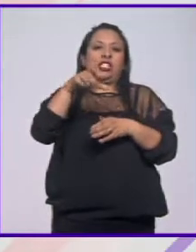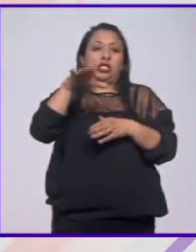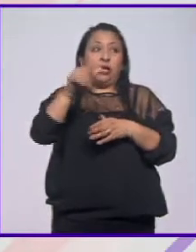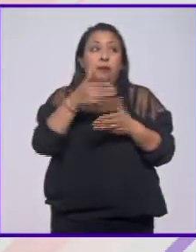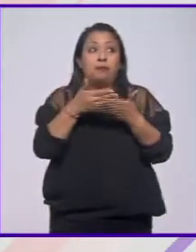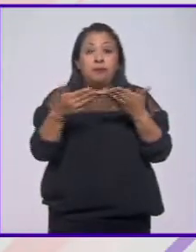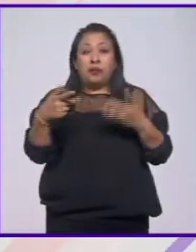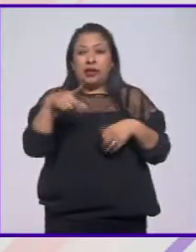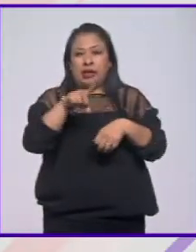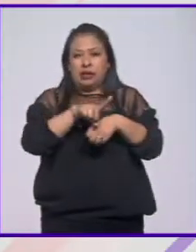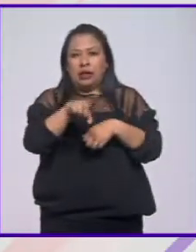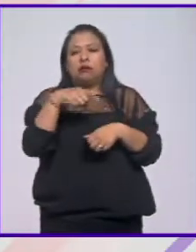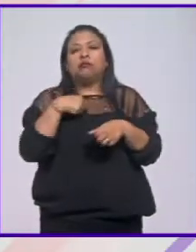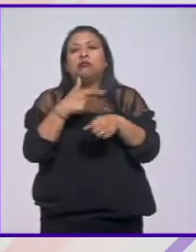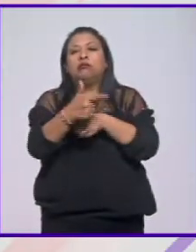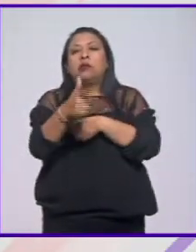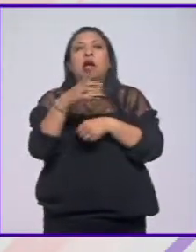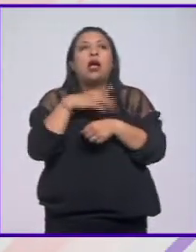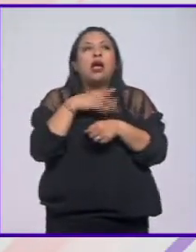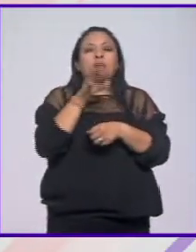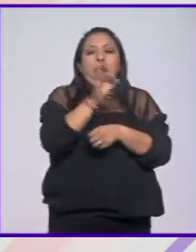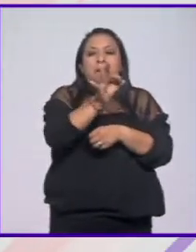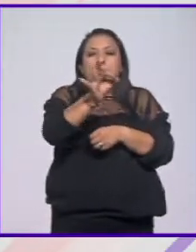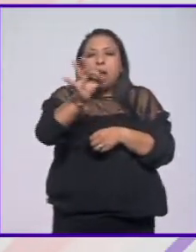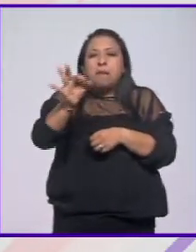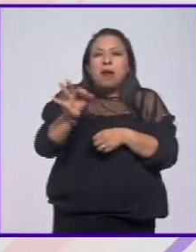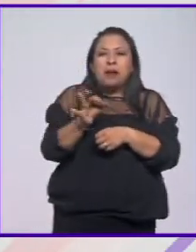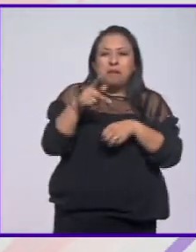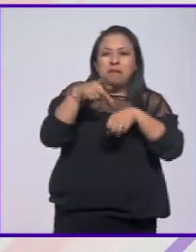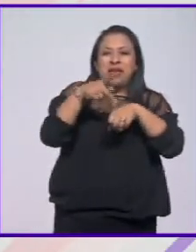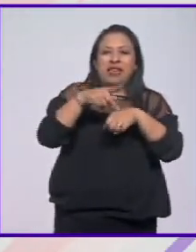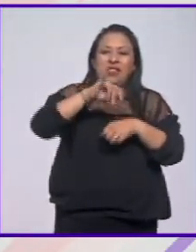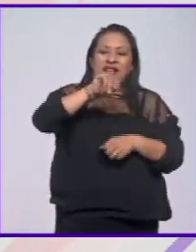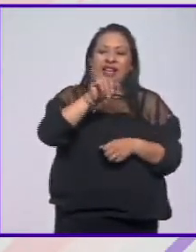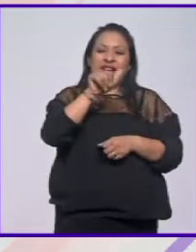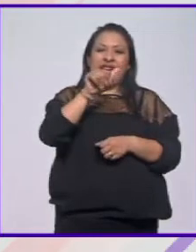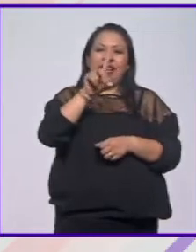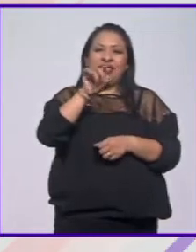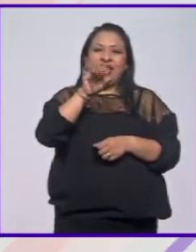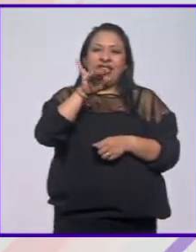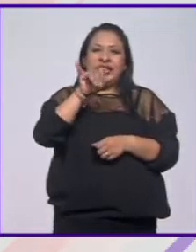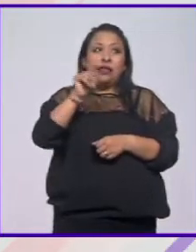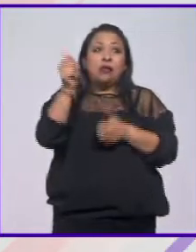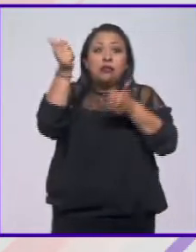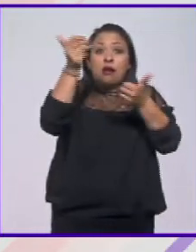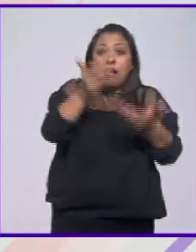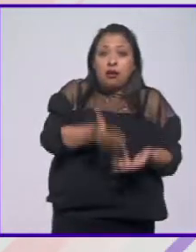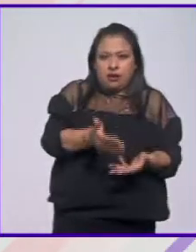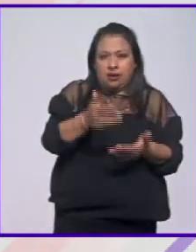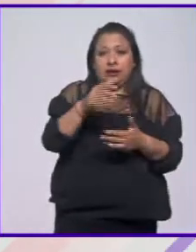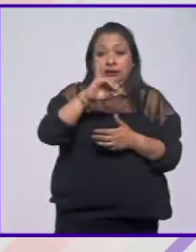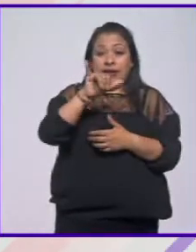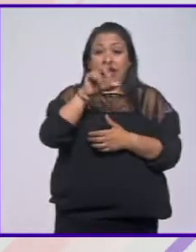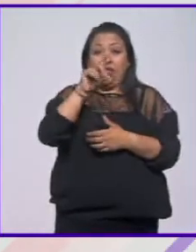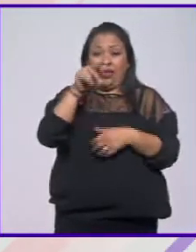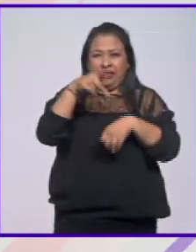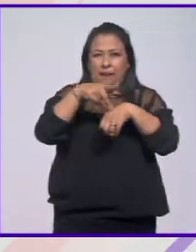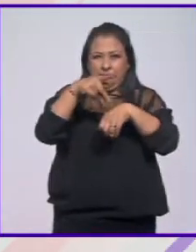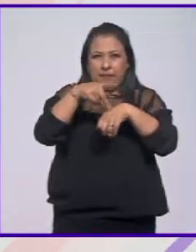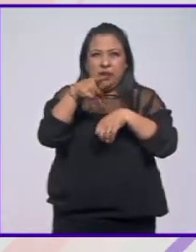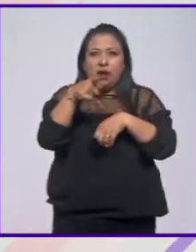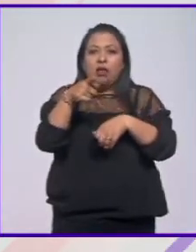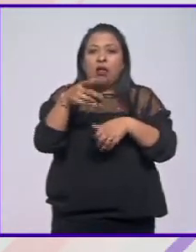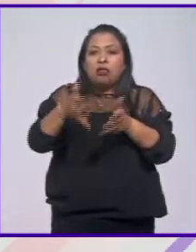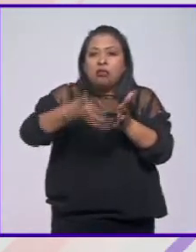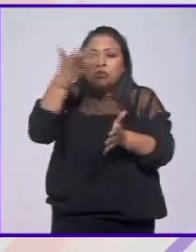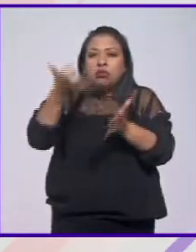hemos encontrado cuentas de jadeíta que eran traídas, que eran la jadeíta era explotada